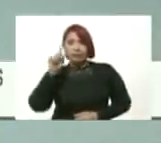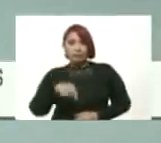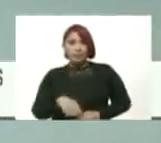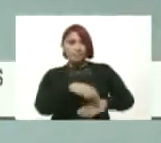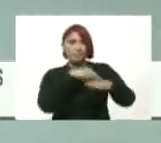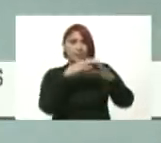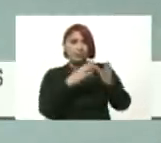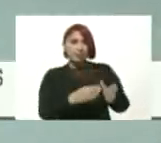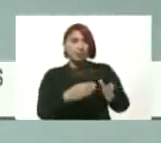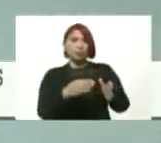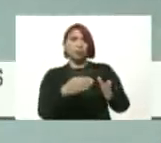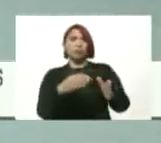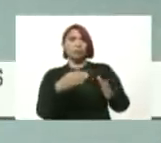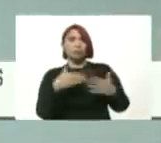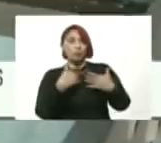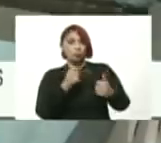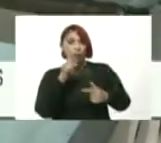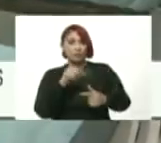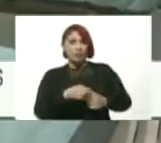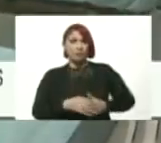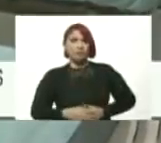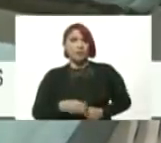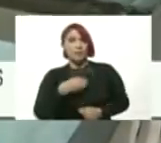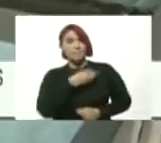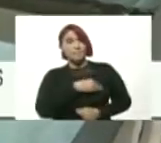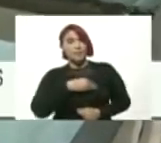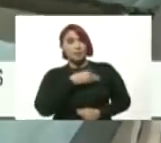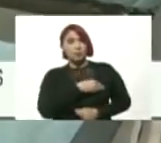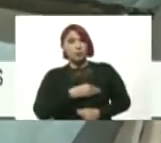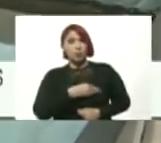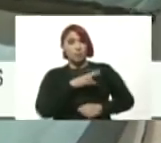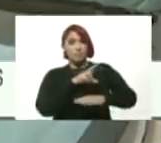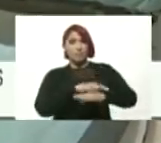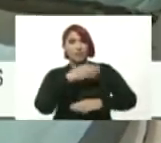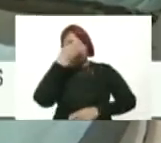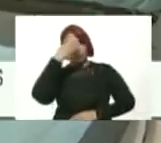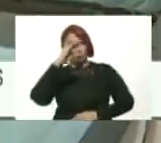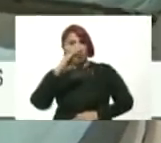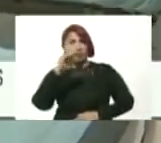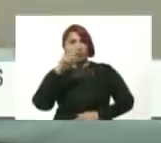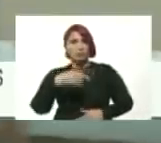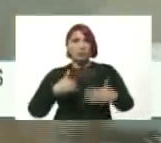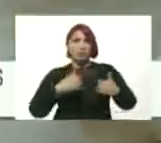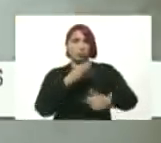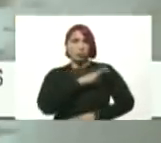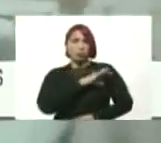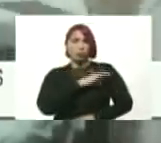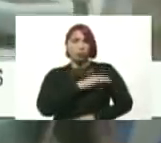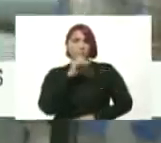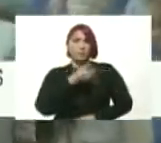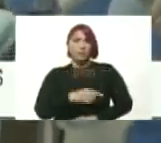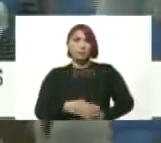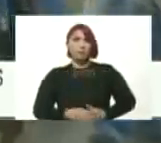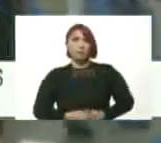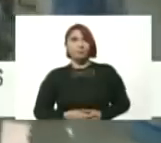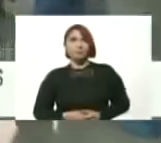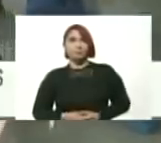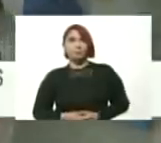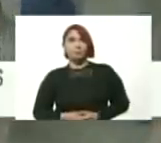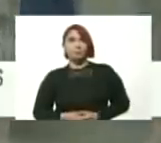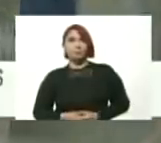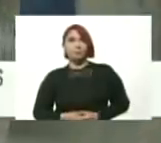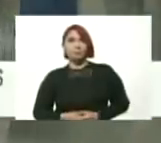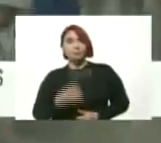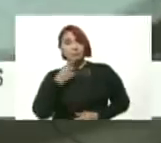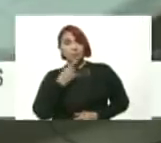a través ministro de salud y por supuesto a la misión médica cubana y al seguro social quien destacar nuestra presidenta magaly gutiérrez y